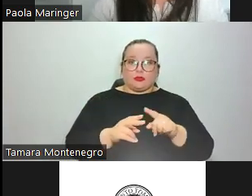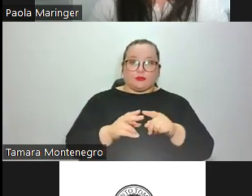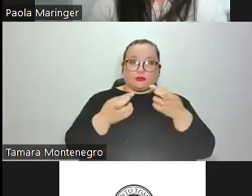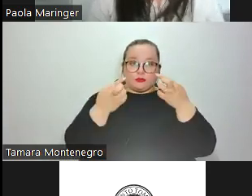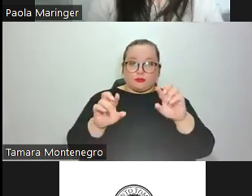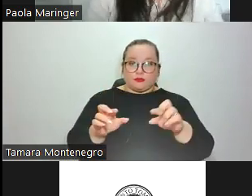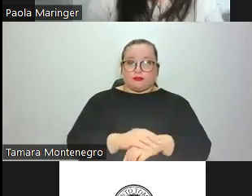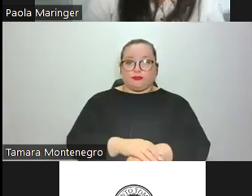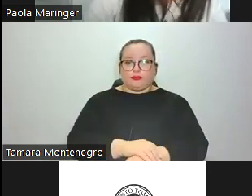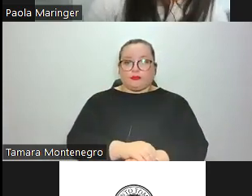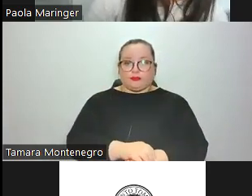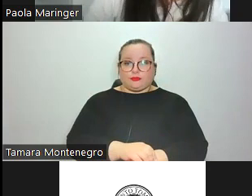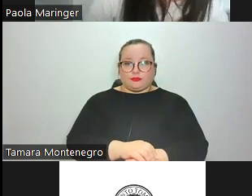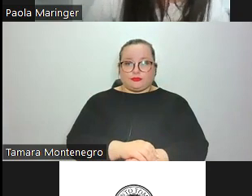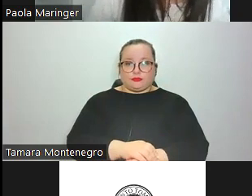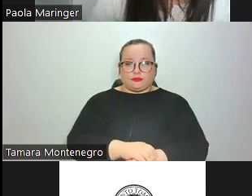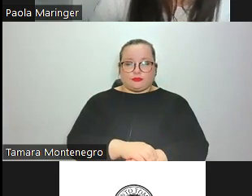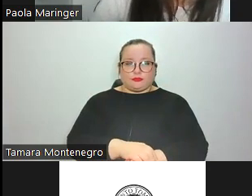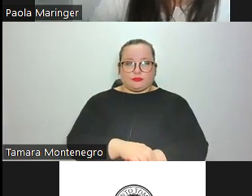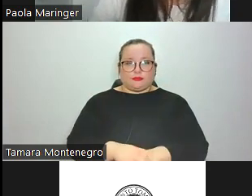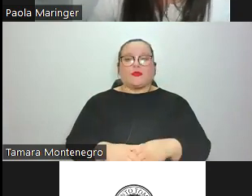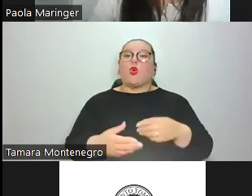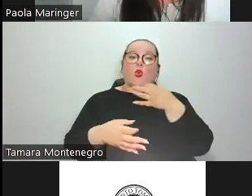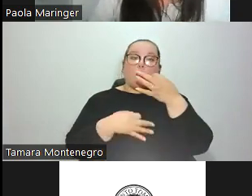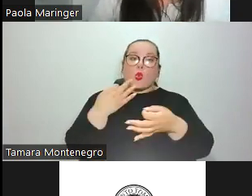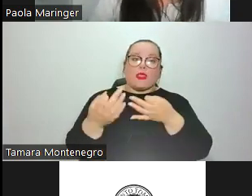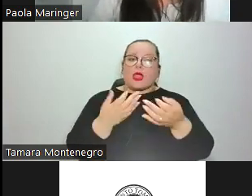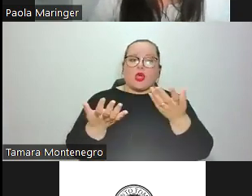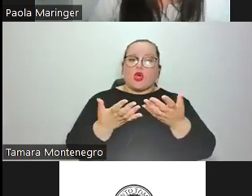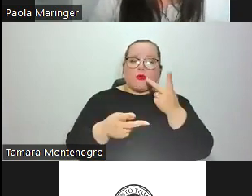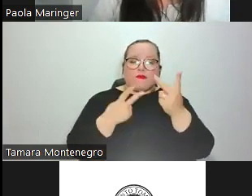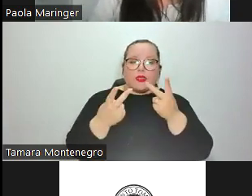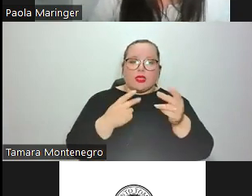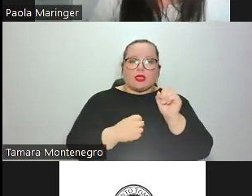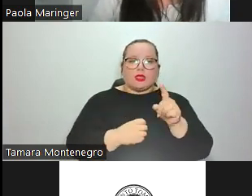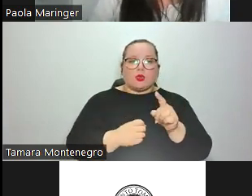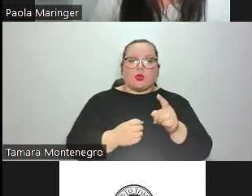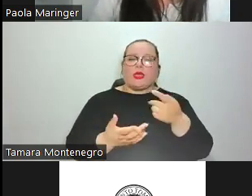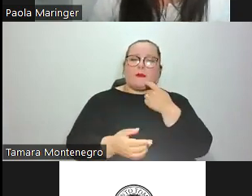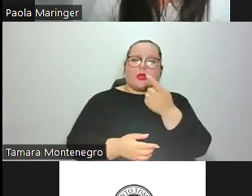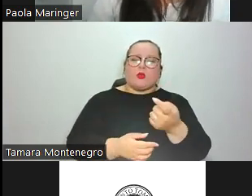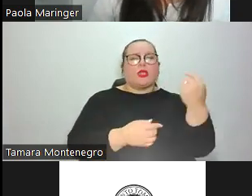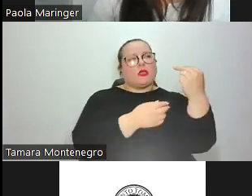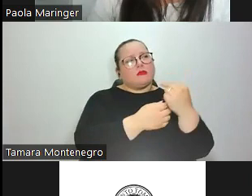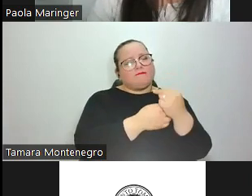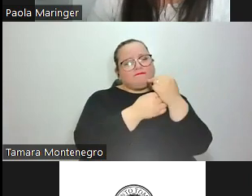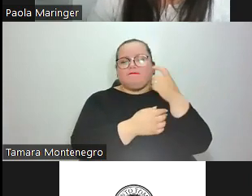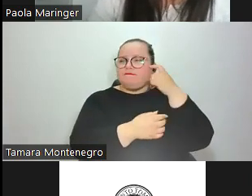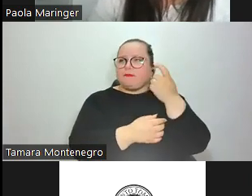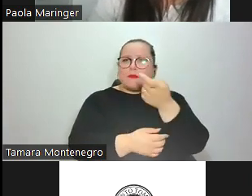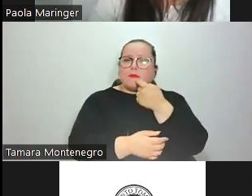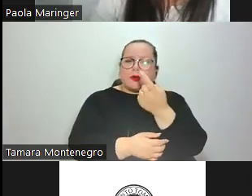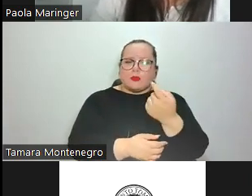Paola. Vámonos con esto. Cuéntanos, ¿cómo lo ves tú? ¿Qué recomendaciones nos das? ¿Qué preguntas hacernos? De